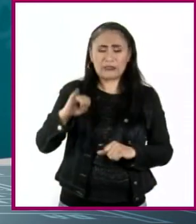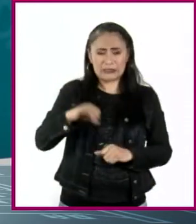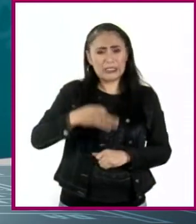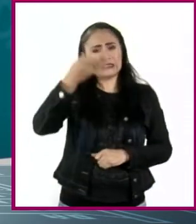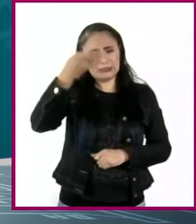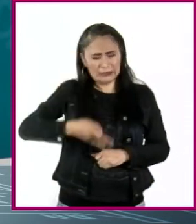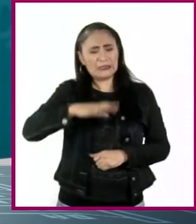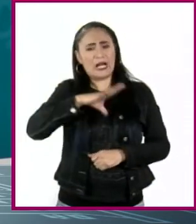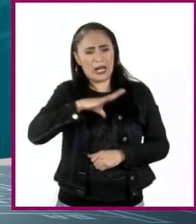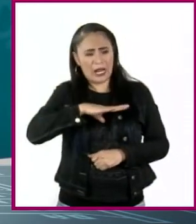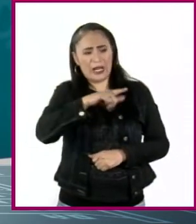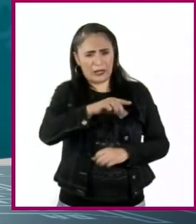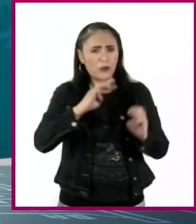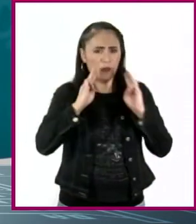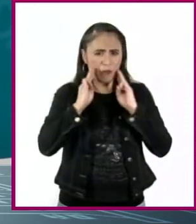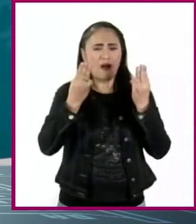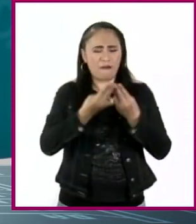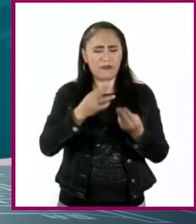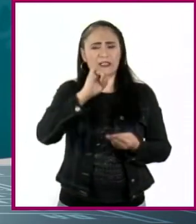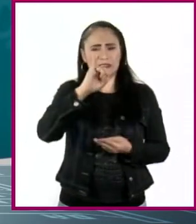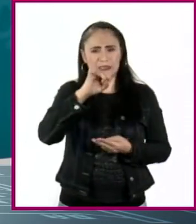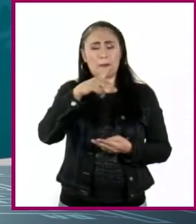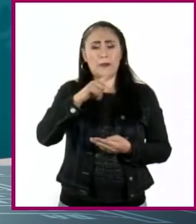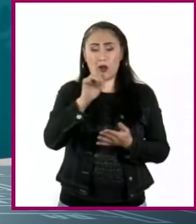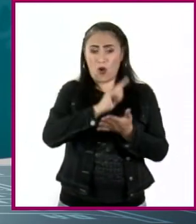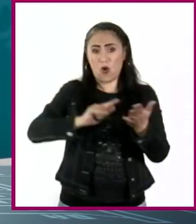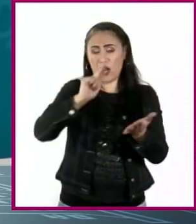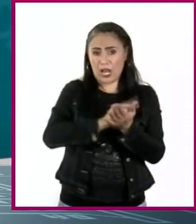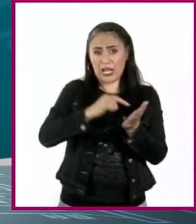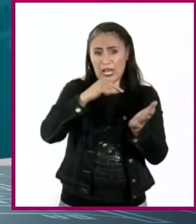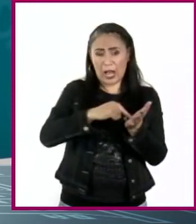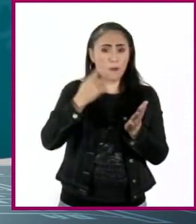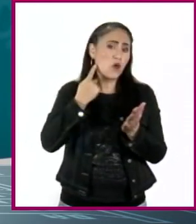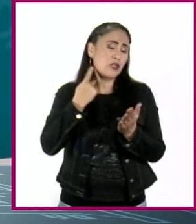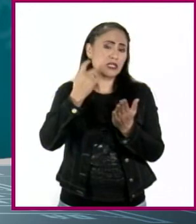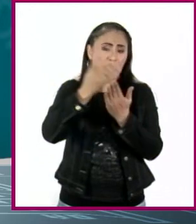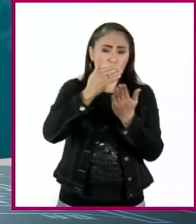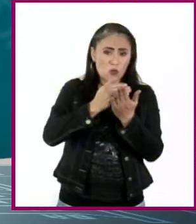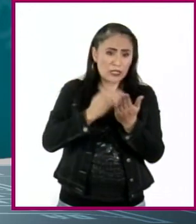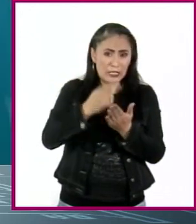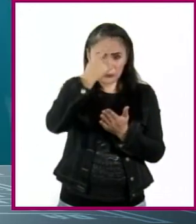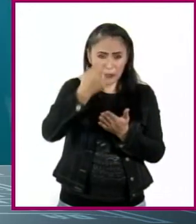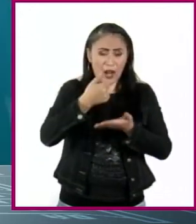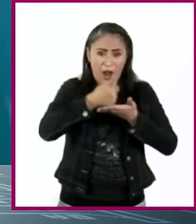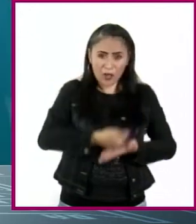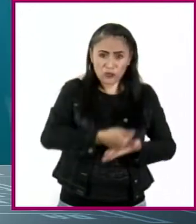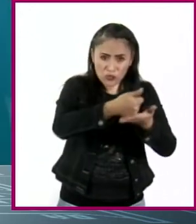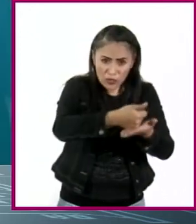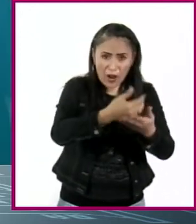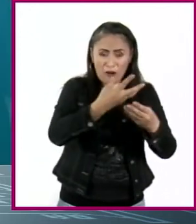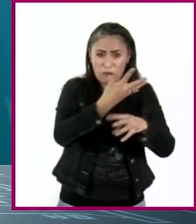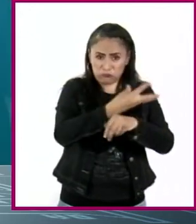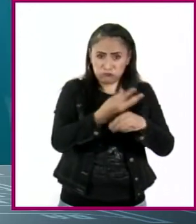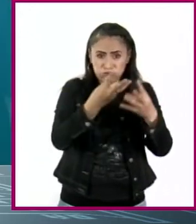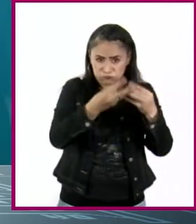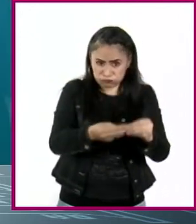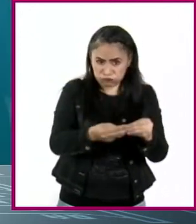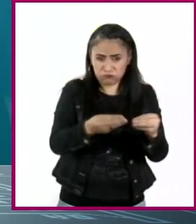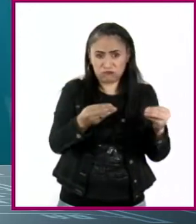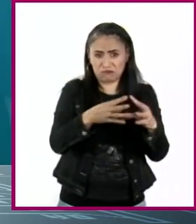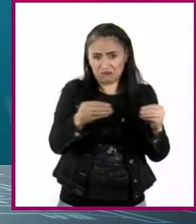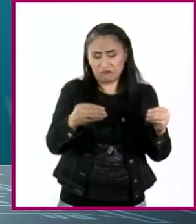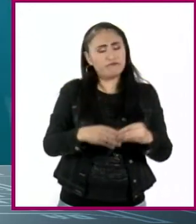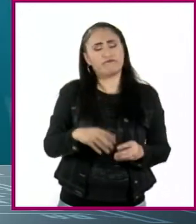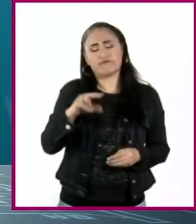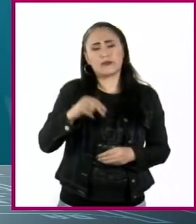la existencia de este fenómeno, no existe un marco legal y políticas públicas destinadas a darle solución. En México, la sociedad civil